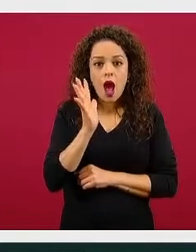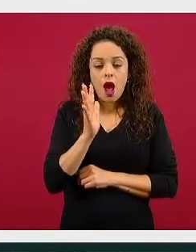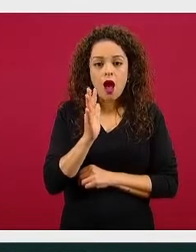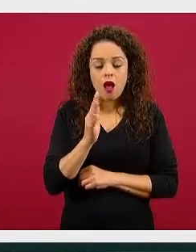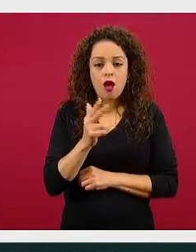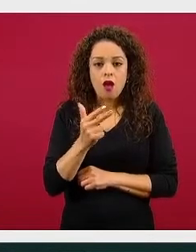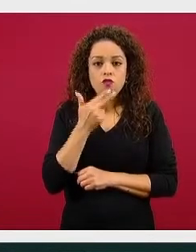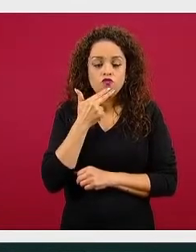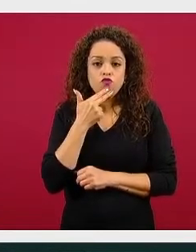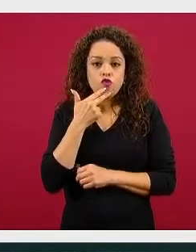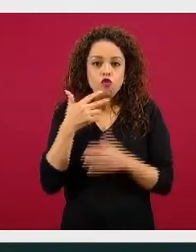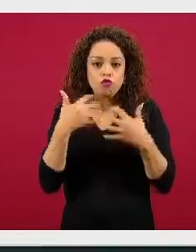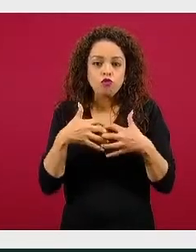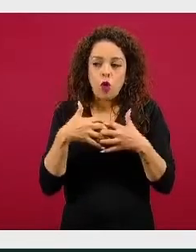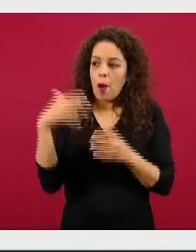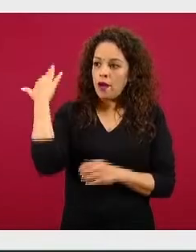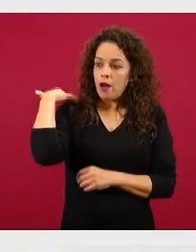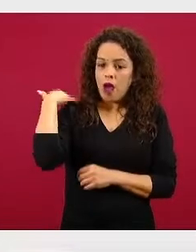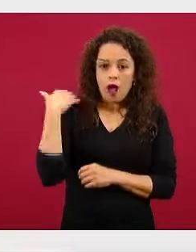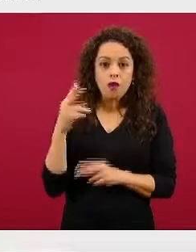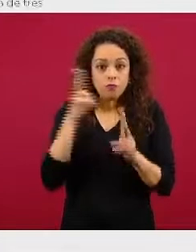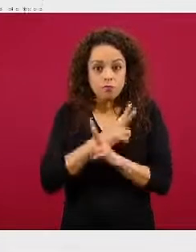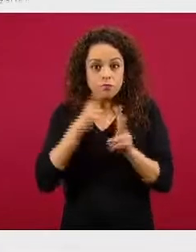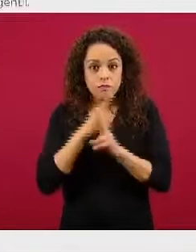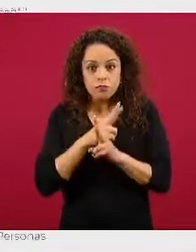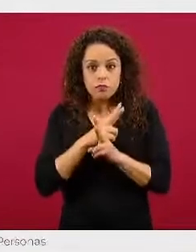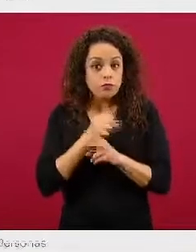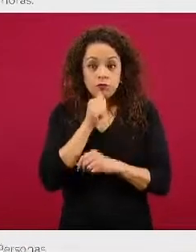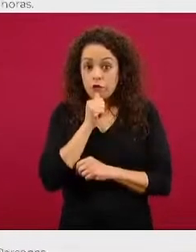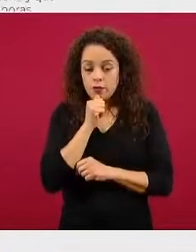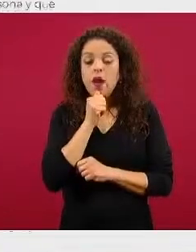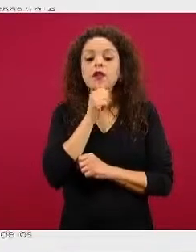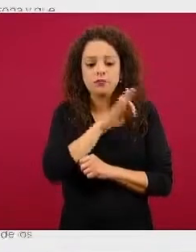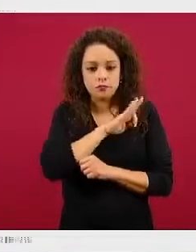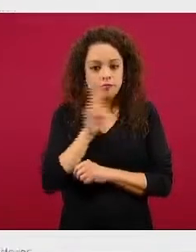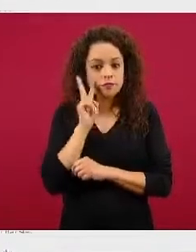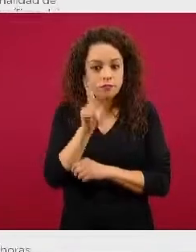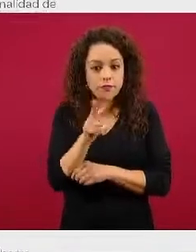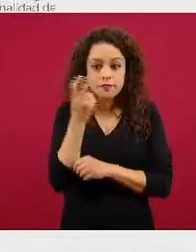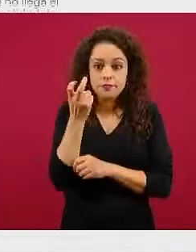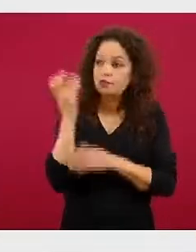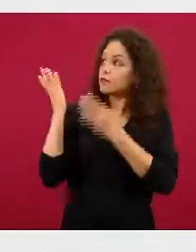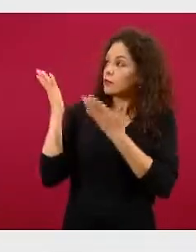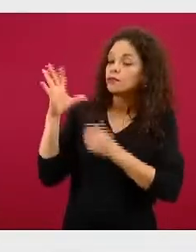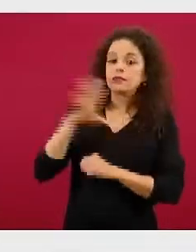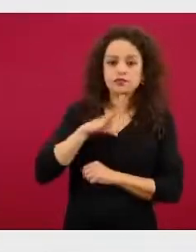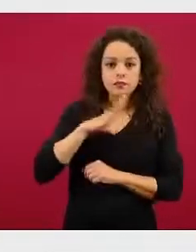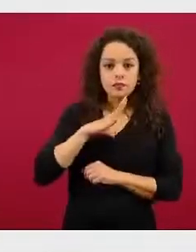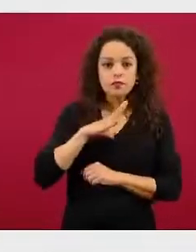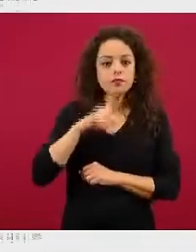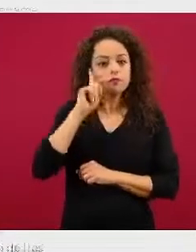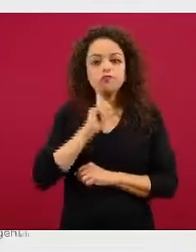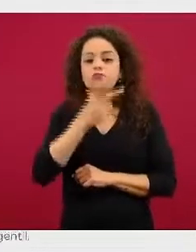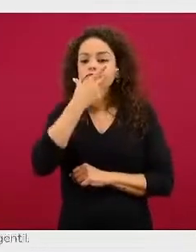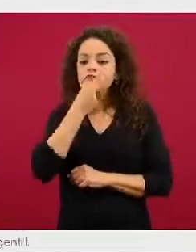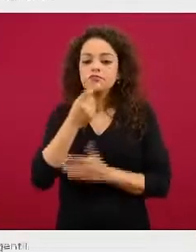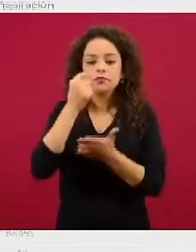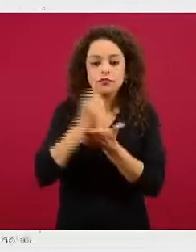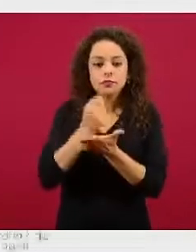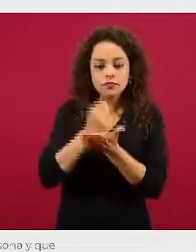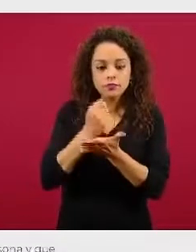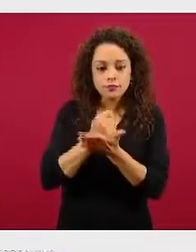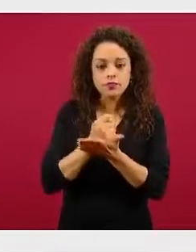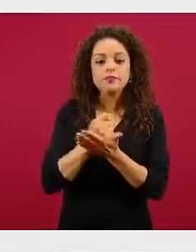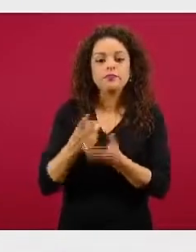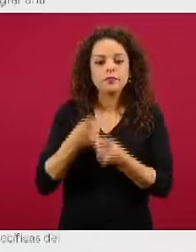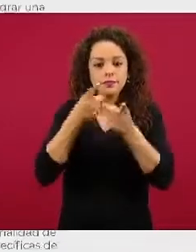hay ejercicios, se ven personas expertas, fisioterapeutas, hombres y mujeres, que instruyen sobre el tipo de ejercicios